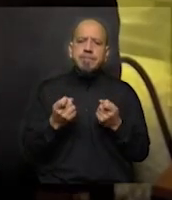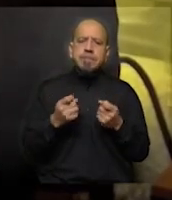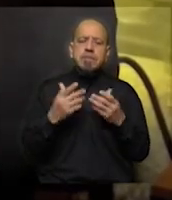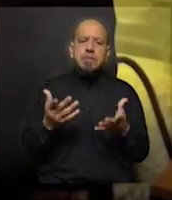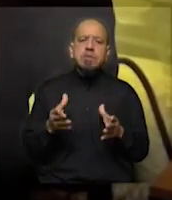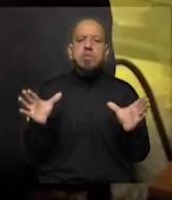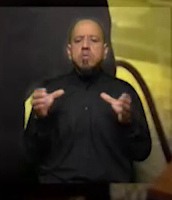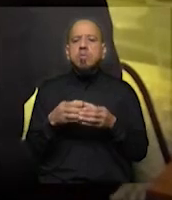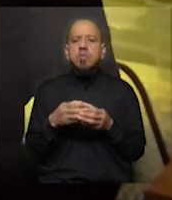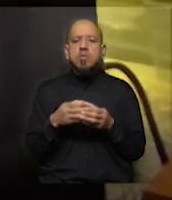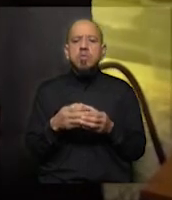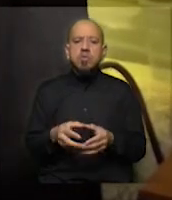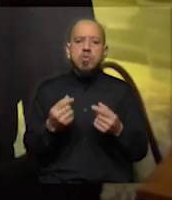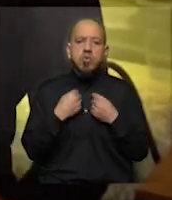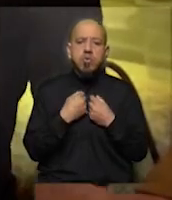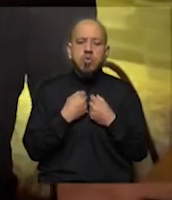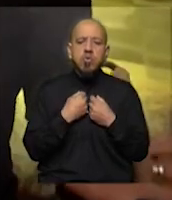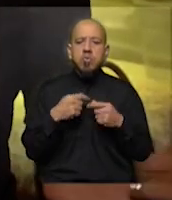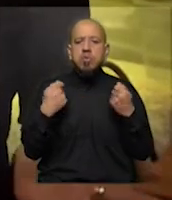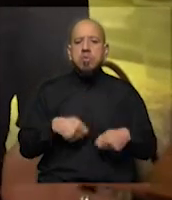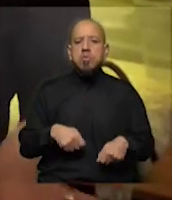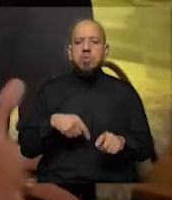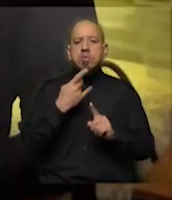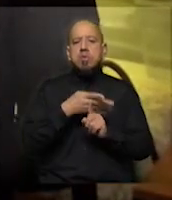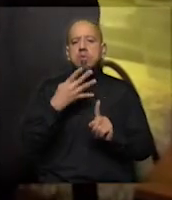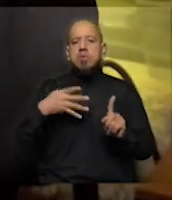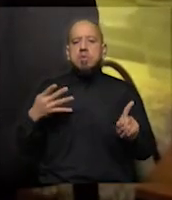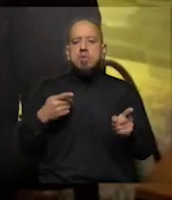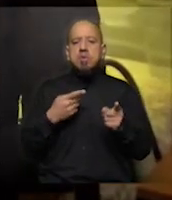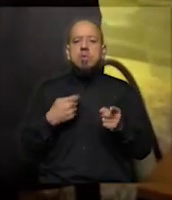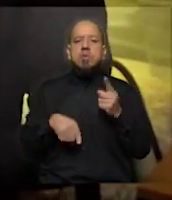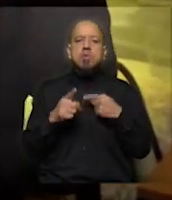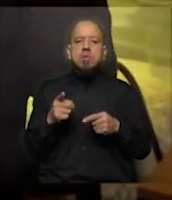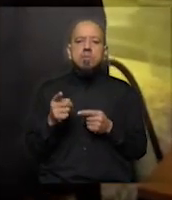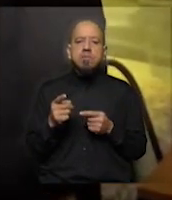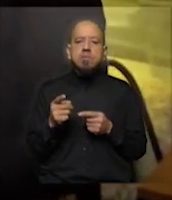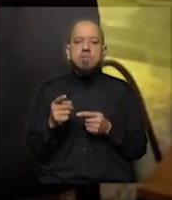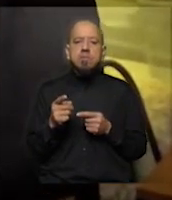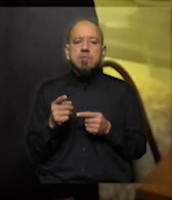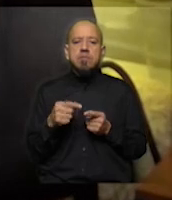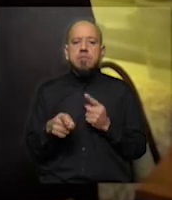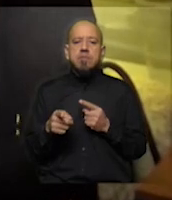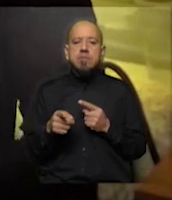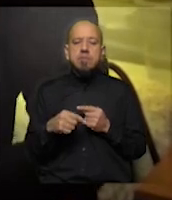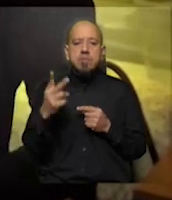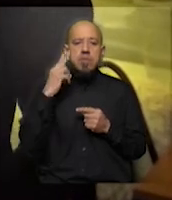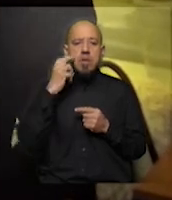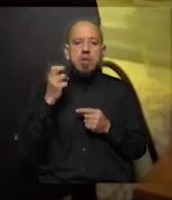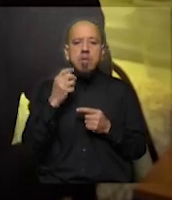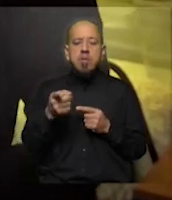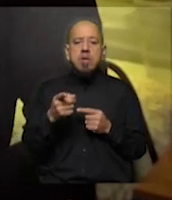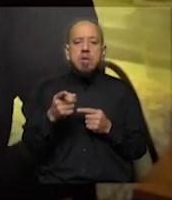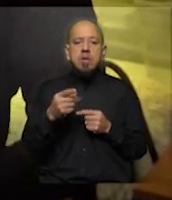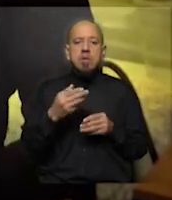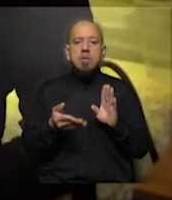la comunidad. Nosotros apostamos a la diversidad toda y pretendemos ser uno de los bares más